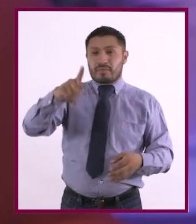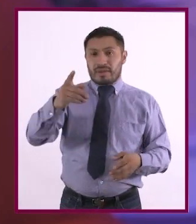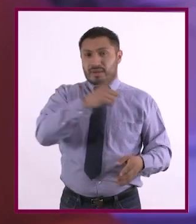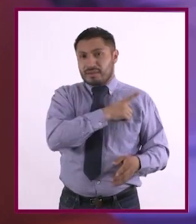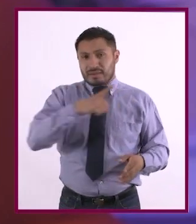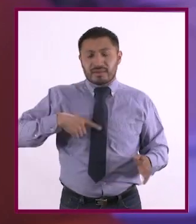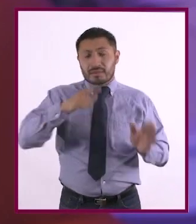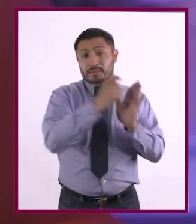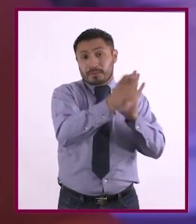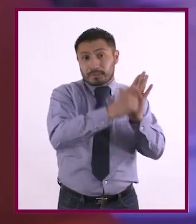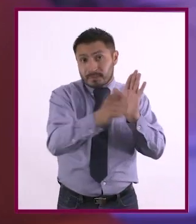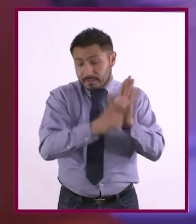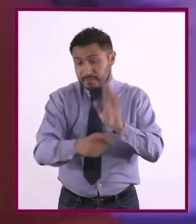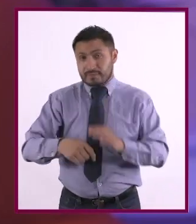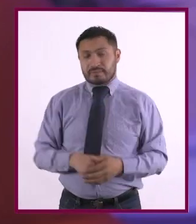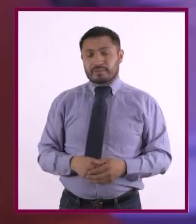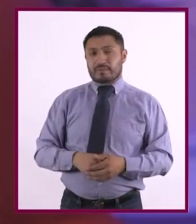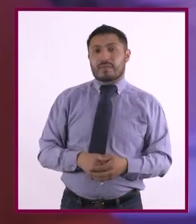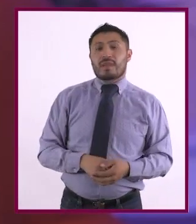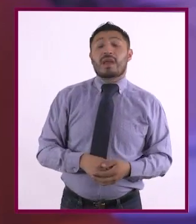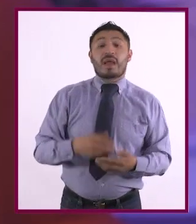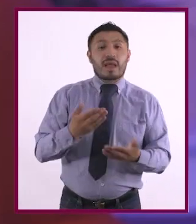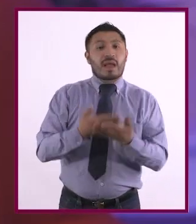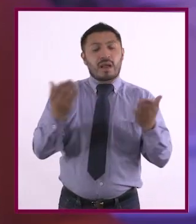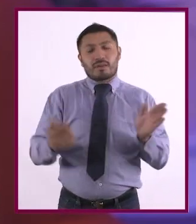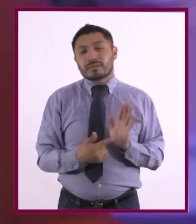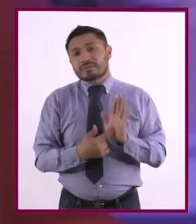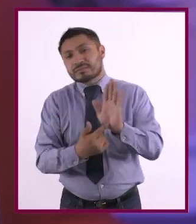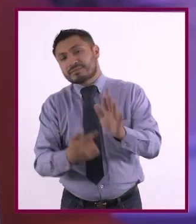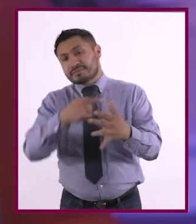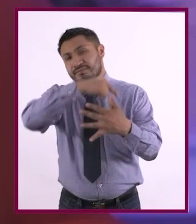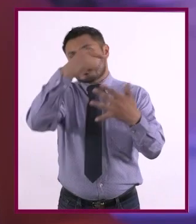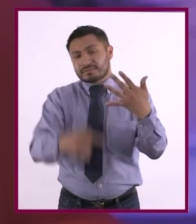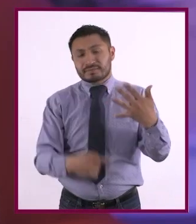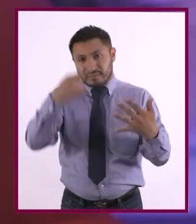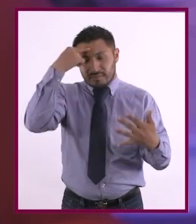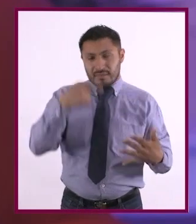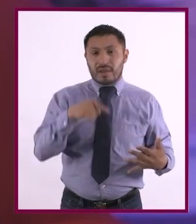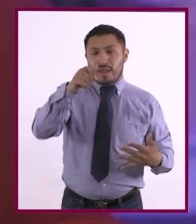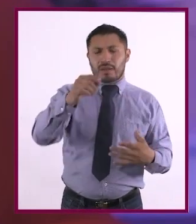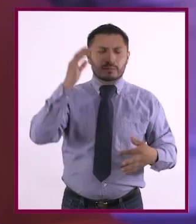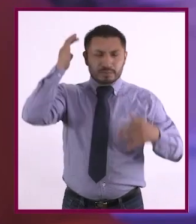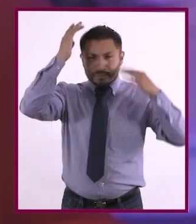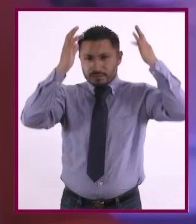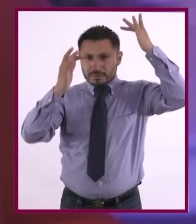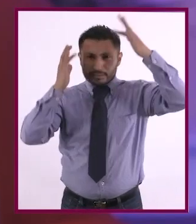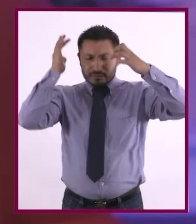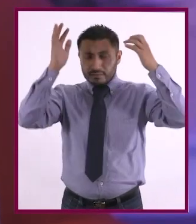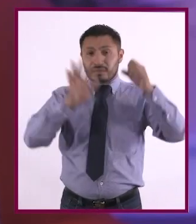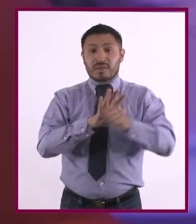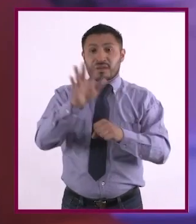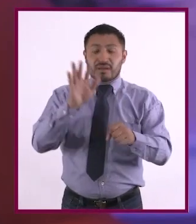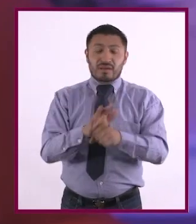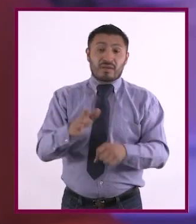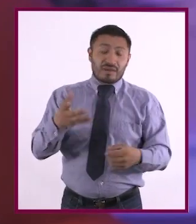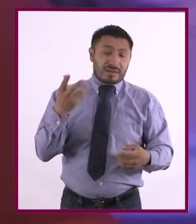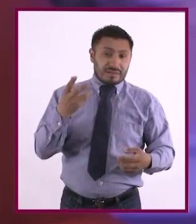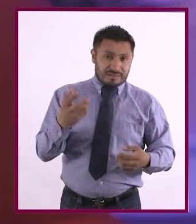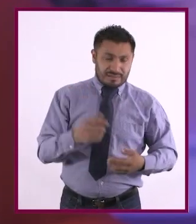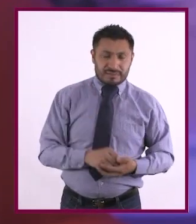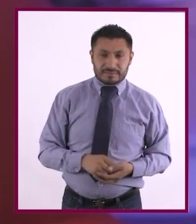de donación de órganos. En nuestro top 5 de hoy tenemos propuestas para apoyar la reflexión sobre lo que algunas personas llaman el mayor acto de amor